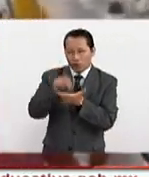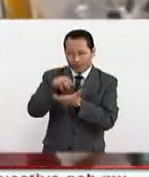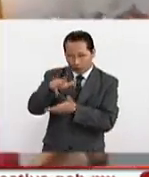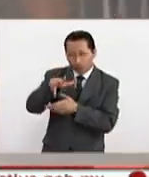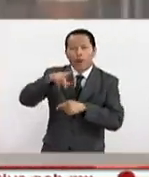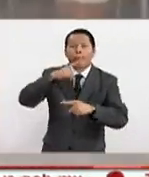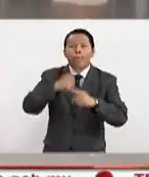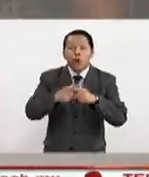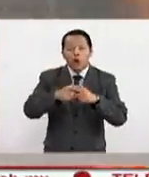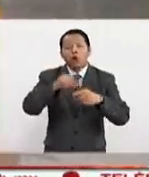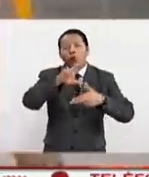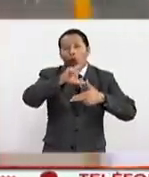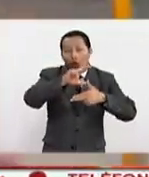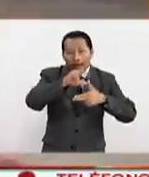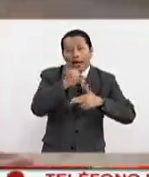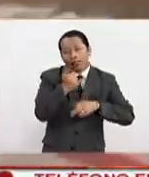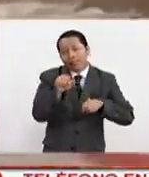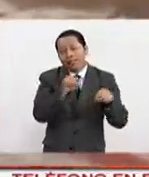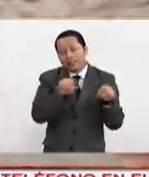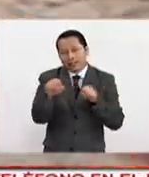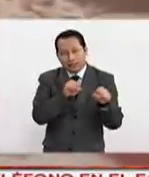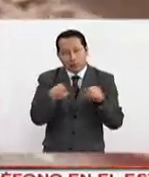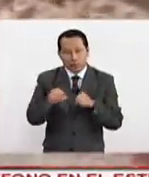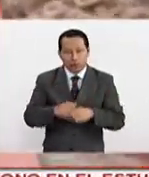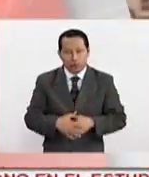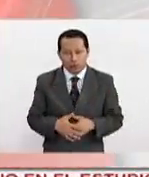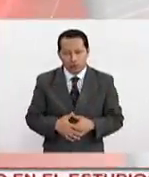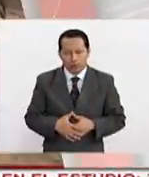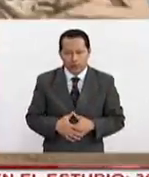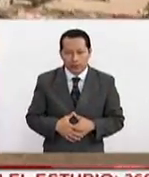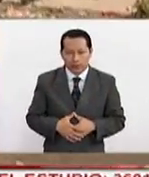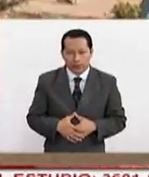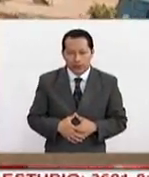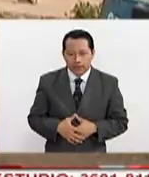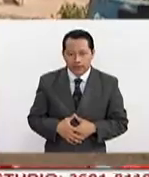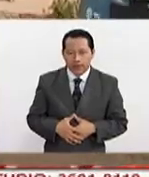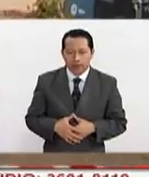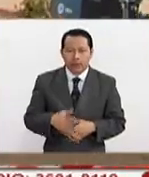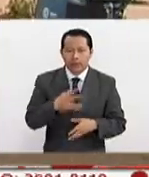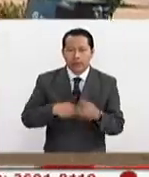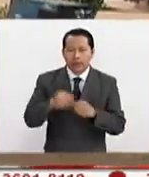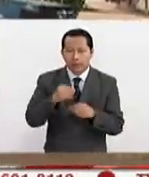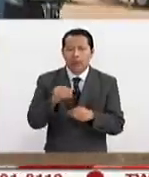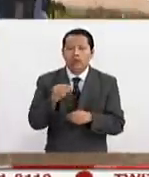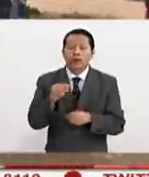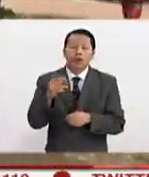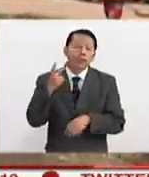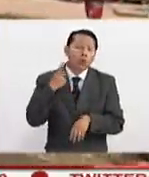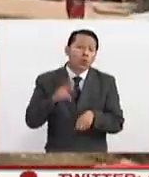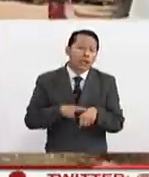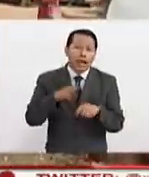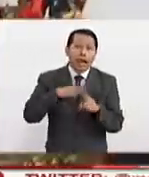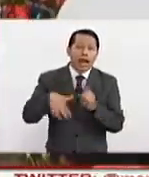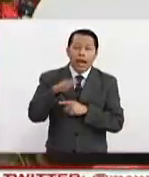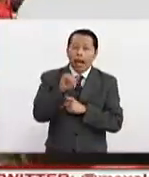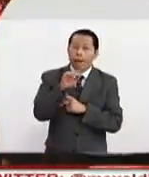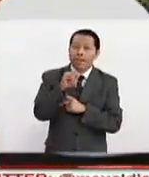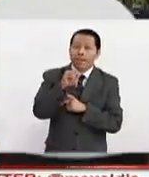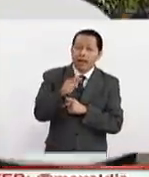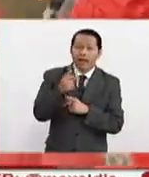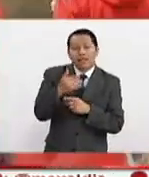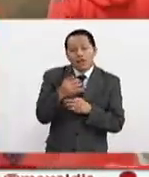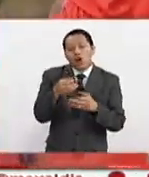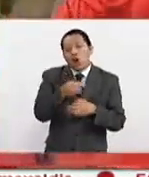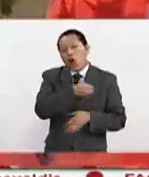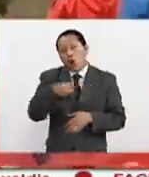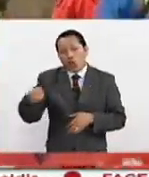ante las afectaciones por los huracanes y los sismos. Por su parte, la Procuraduría Ambiental y del Ordenamiento Territorial